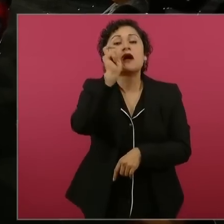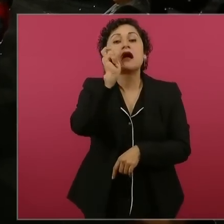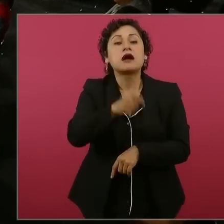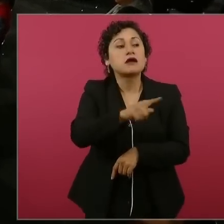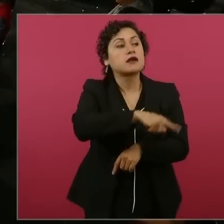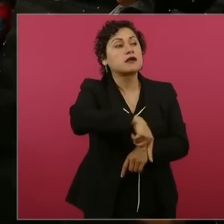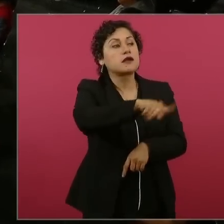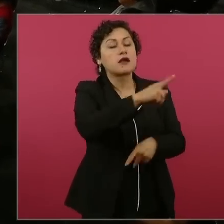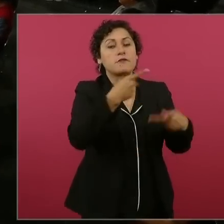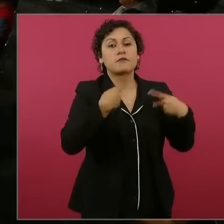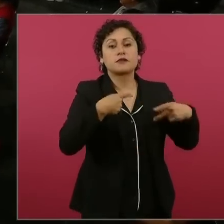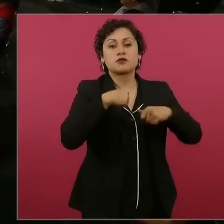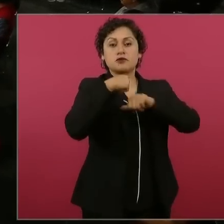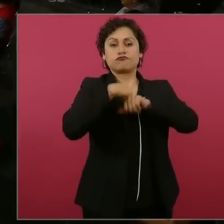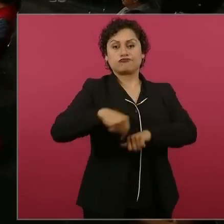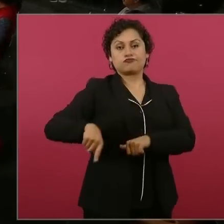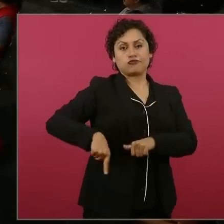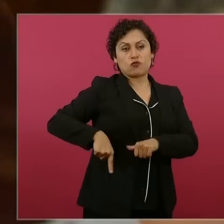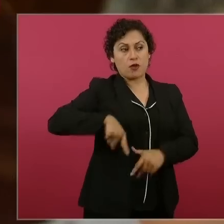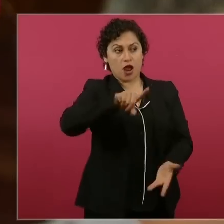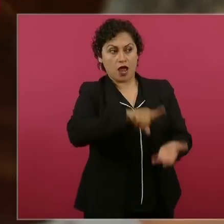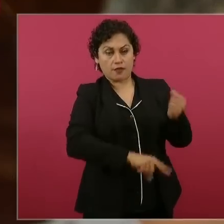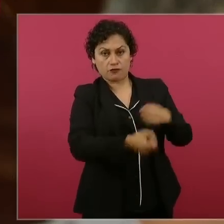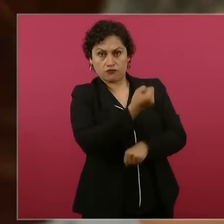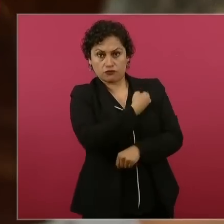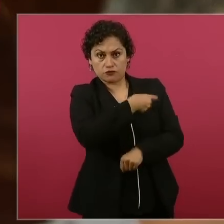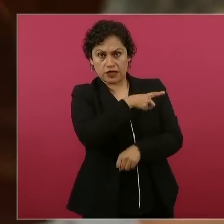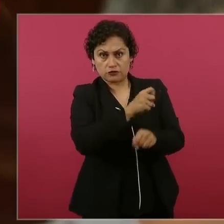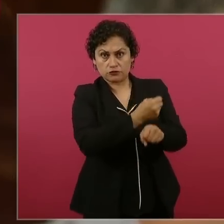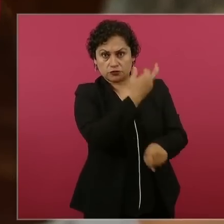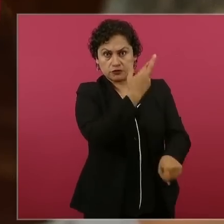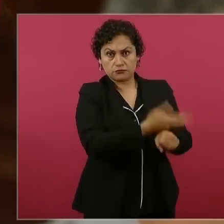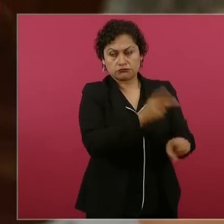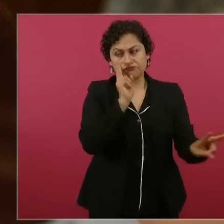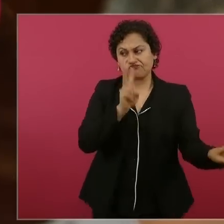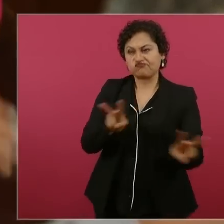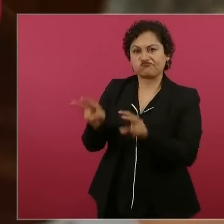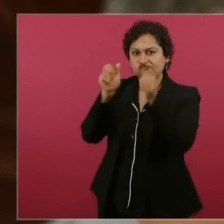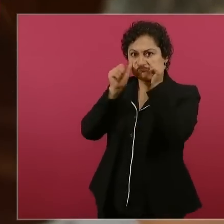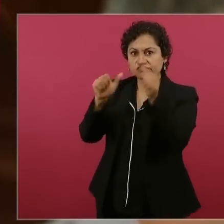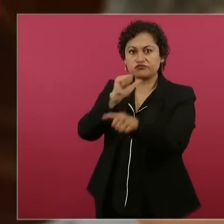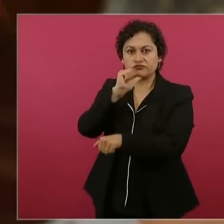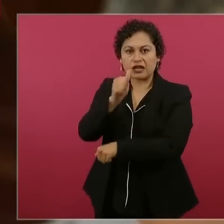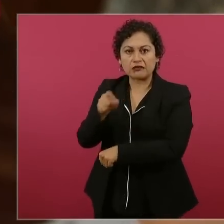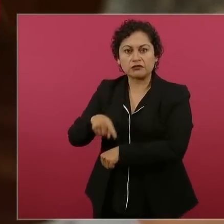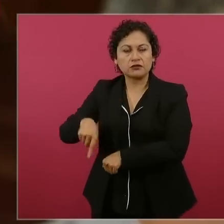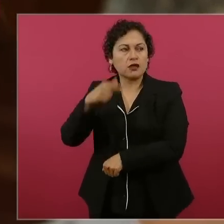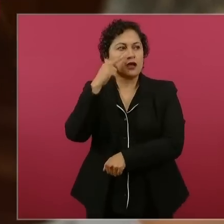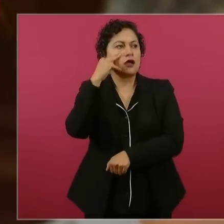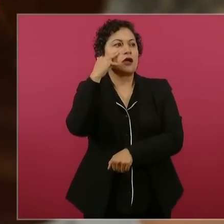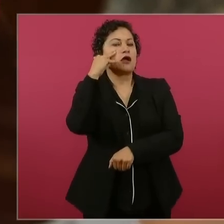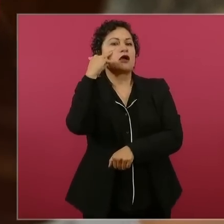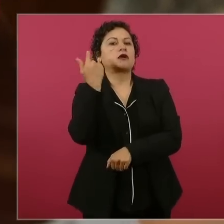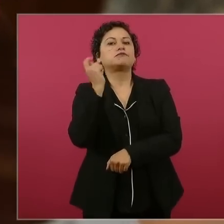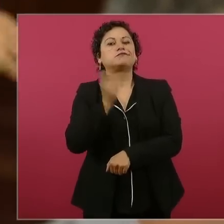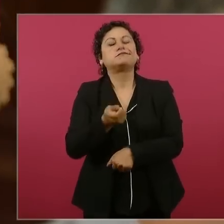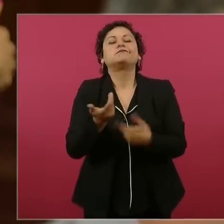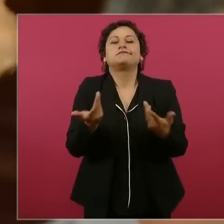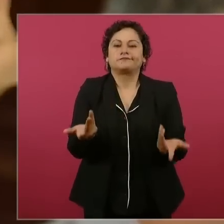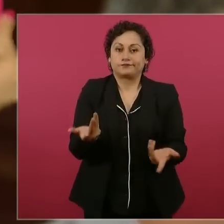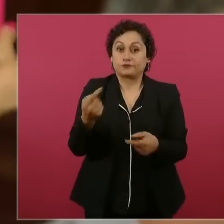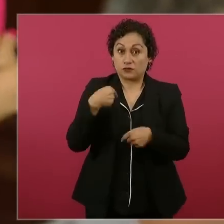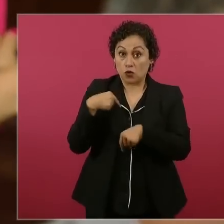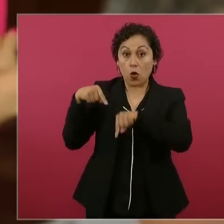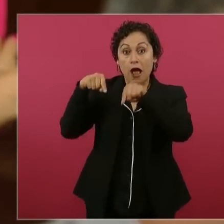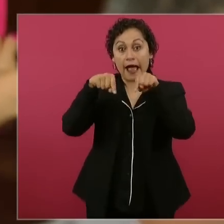autoridades de la Secretaría de Salud. Aquí en este espacio Yo le he expuesto y mi